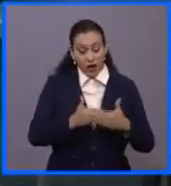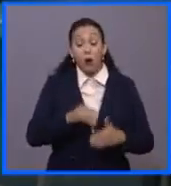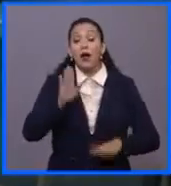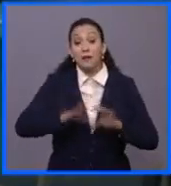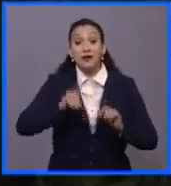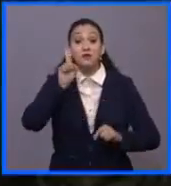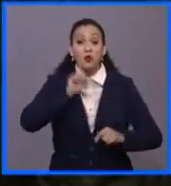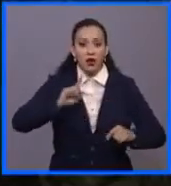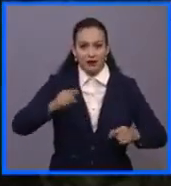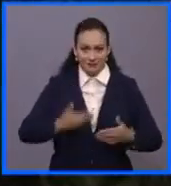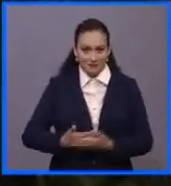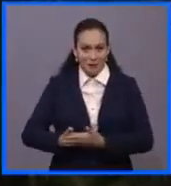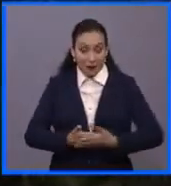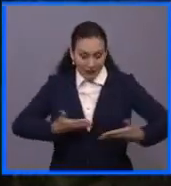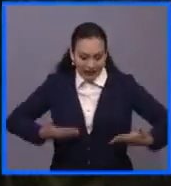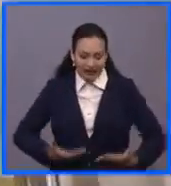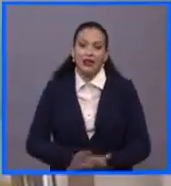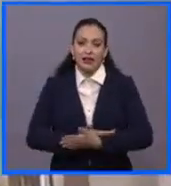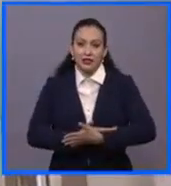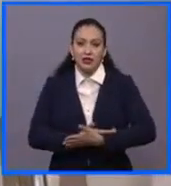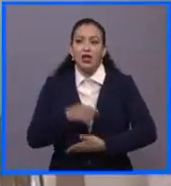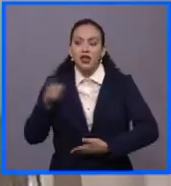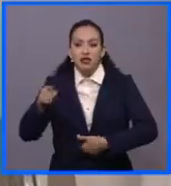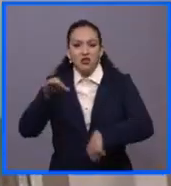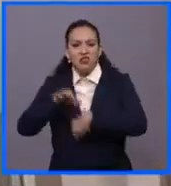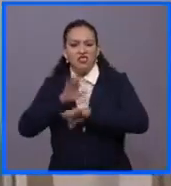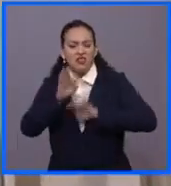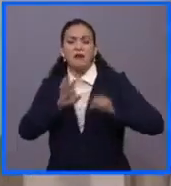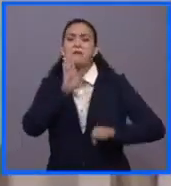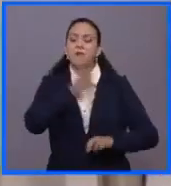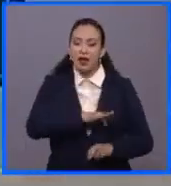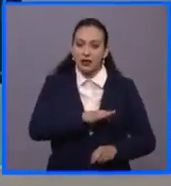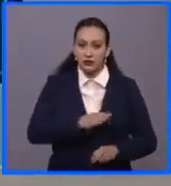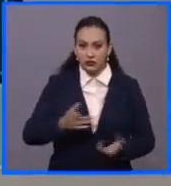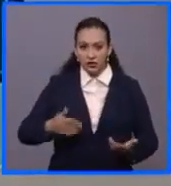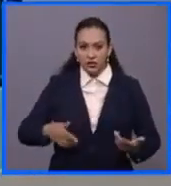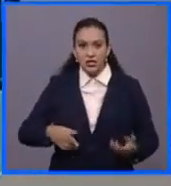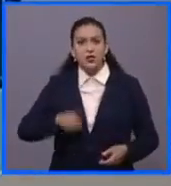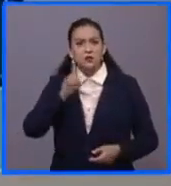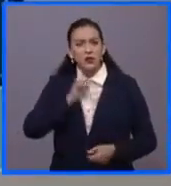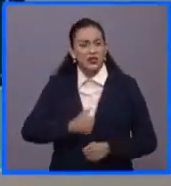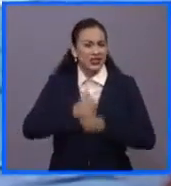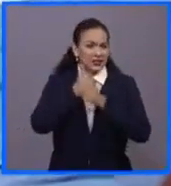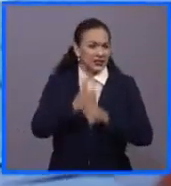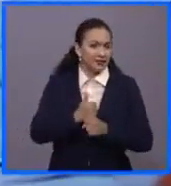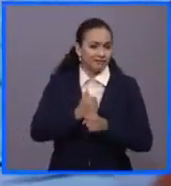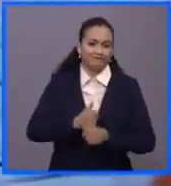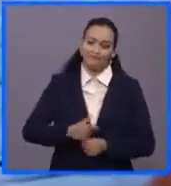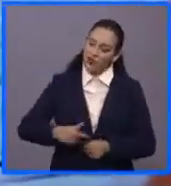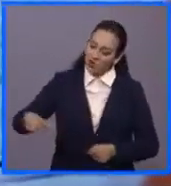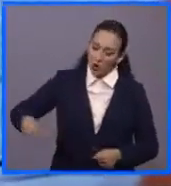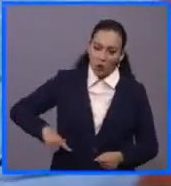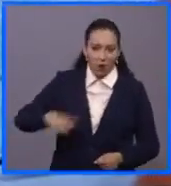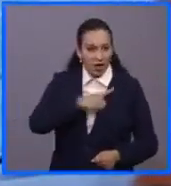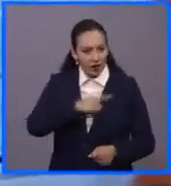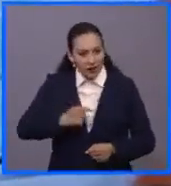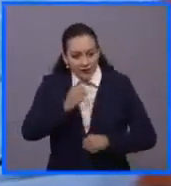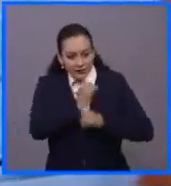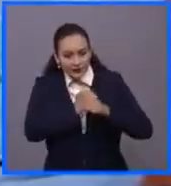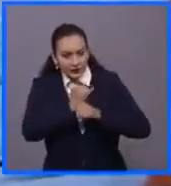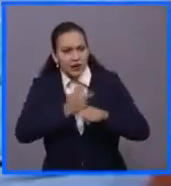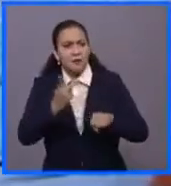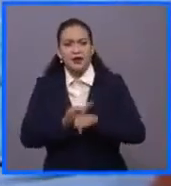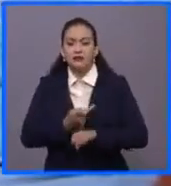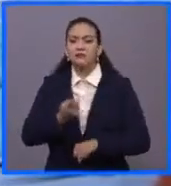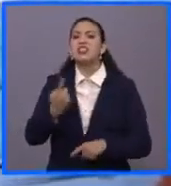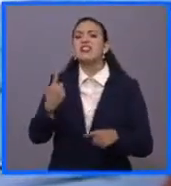posparto, constituye violencia de género, por lo cual el Estado debe actuar con debida diligencia para investigar y sancionar, de acuerdo